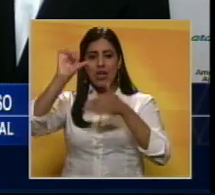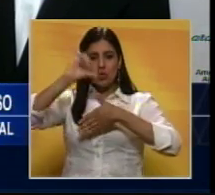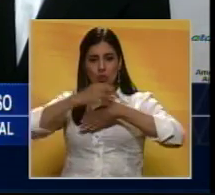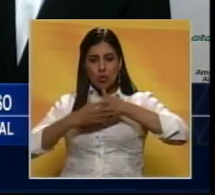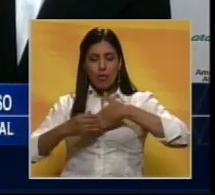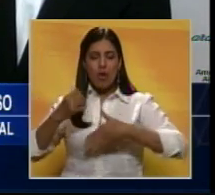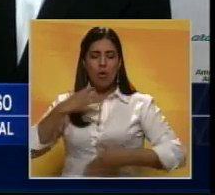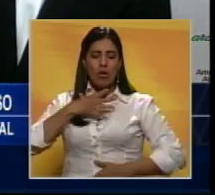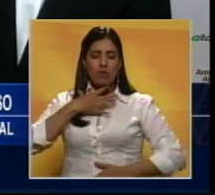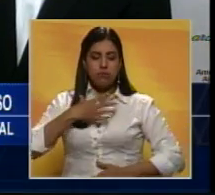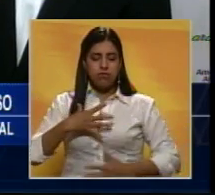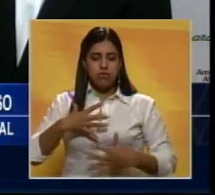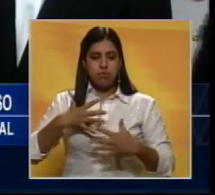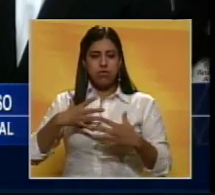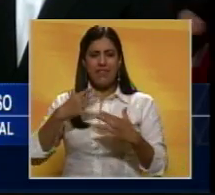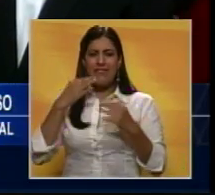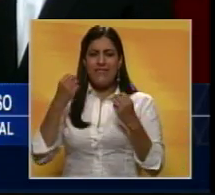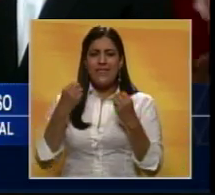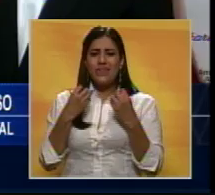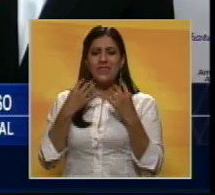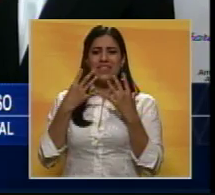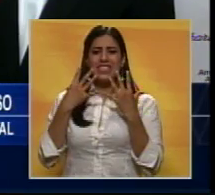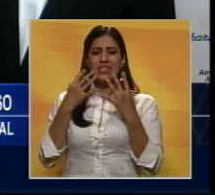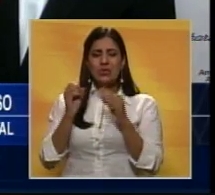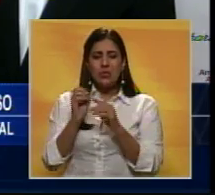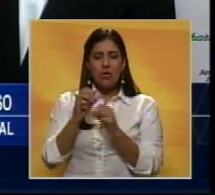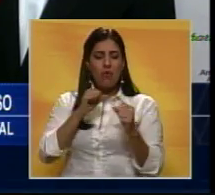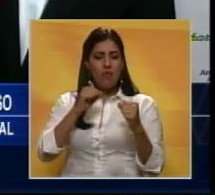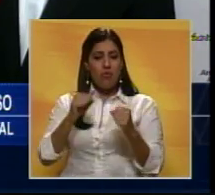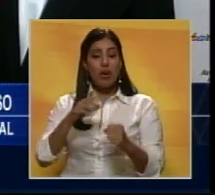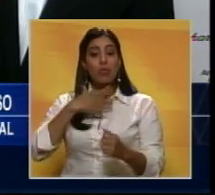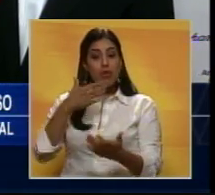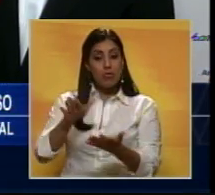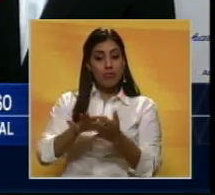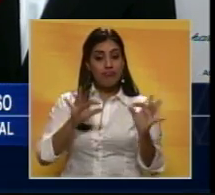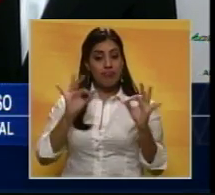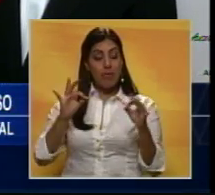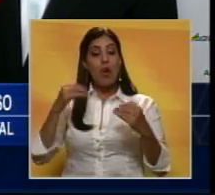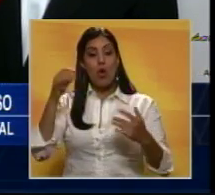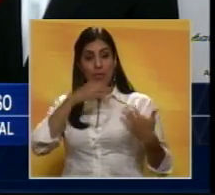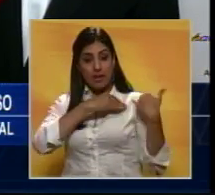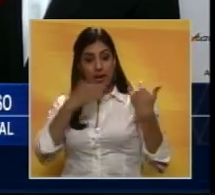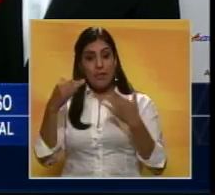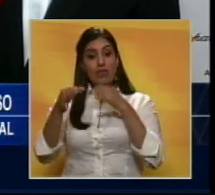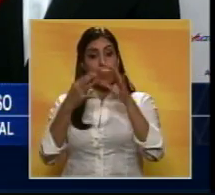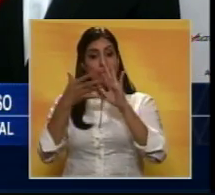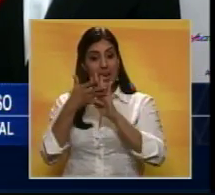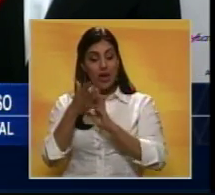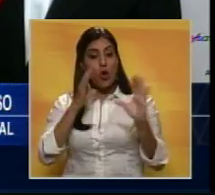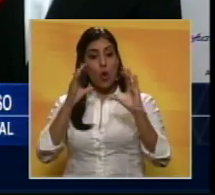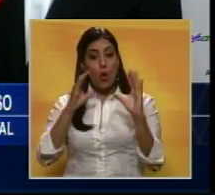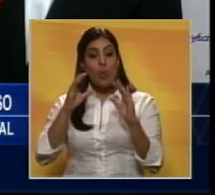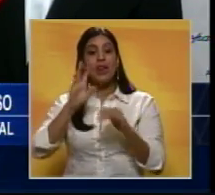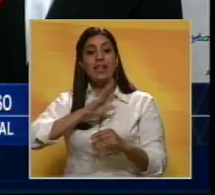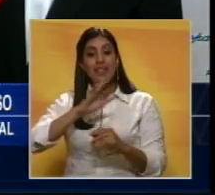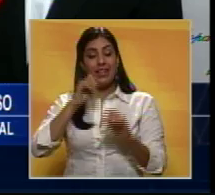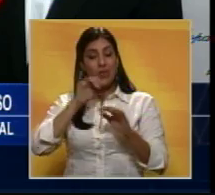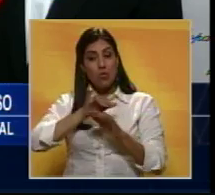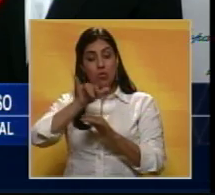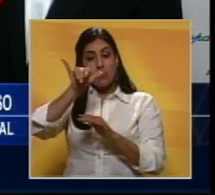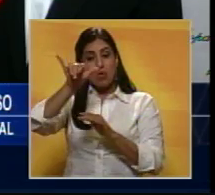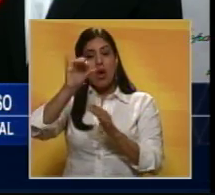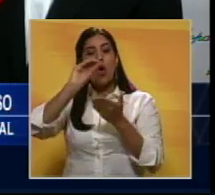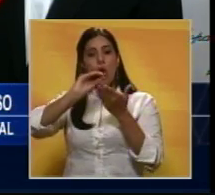Sudamérica una dolorosa e inusual infección bacteriana y potencialmente mortal. El representante de Elton informó en un comunicado que durante su